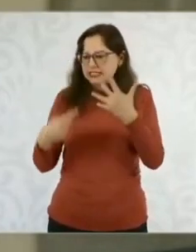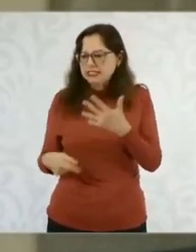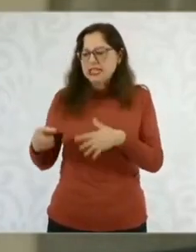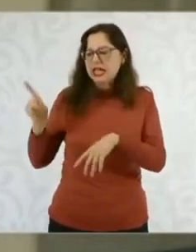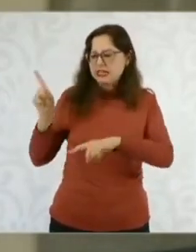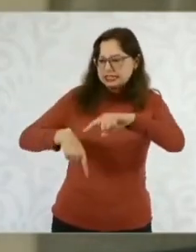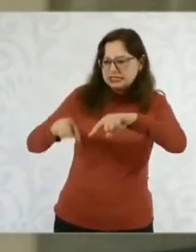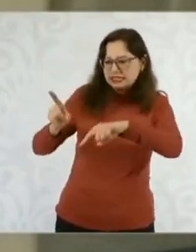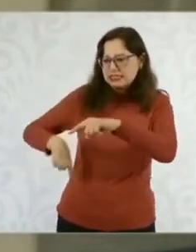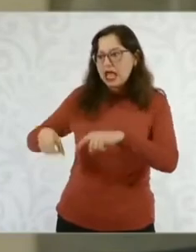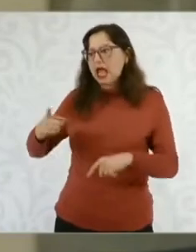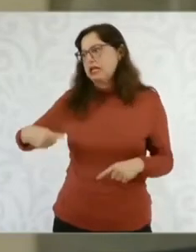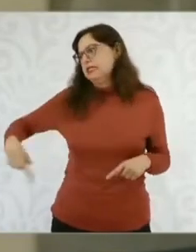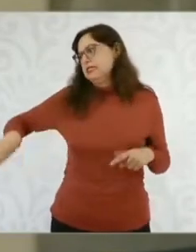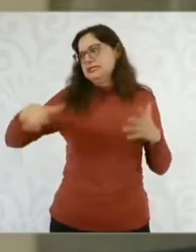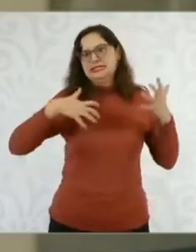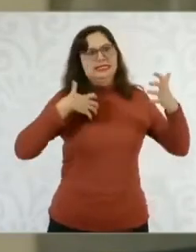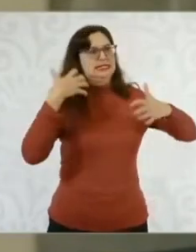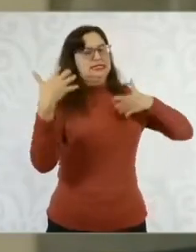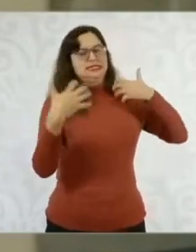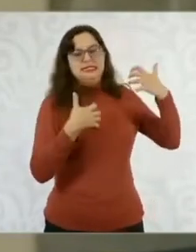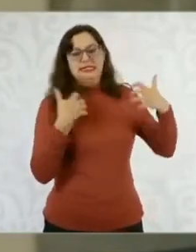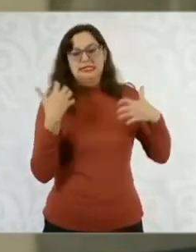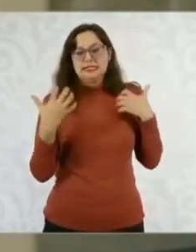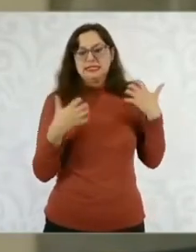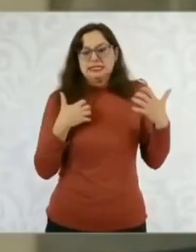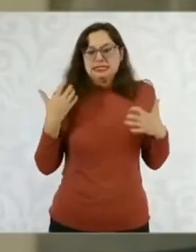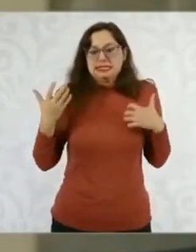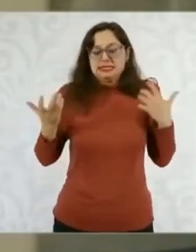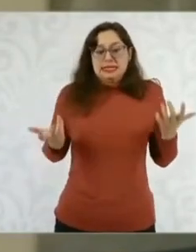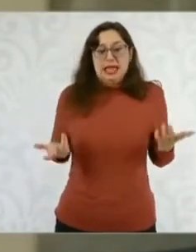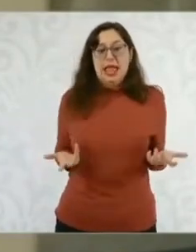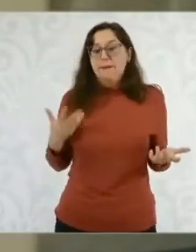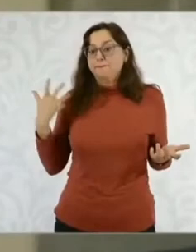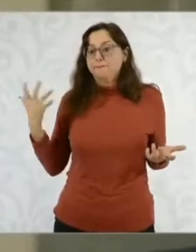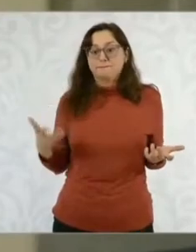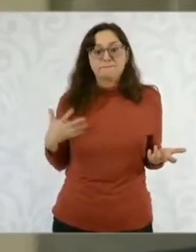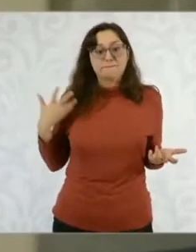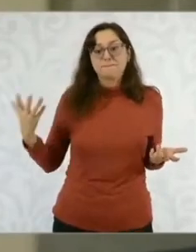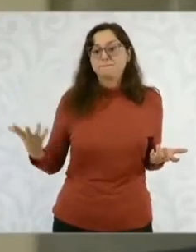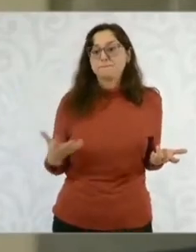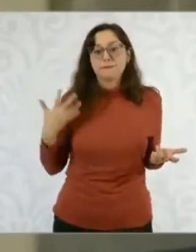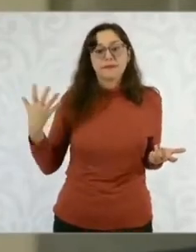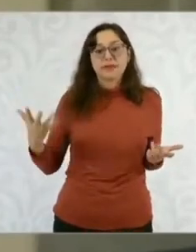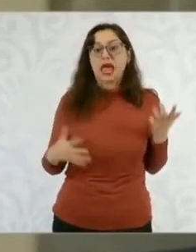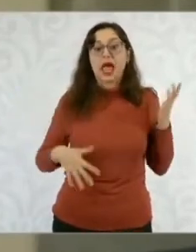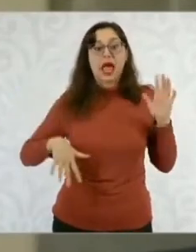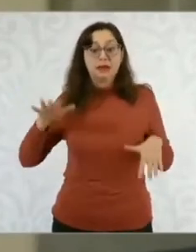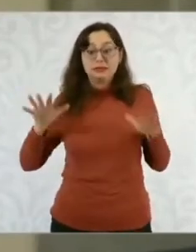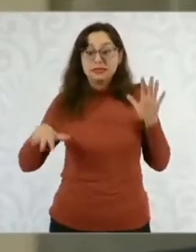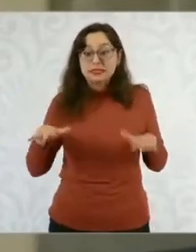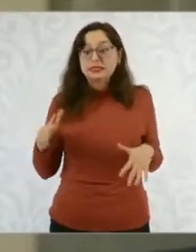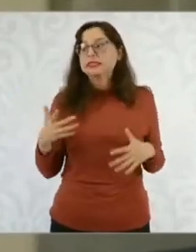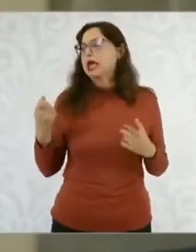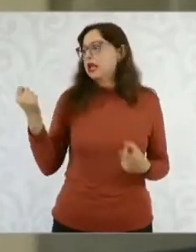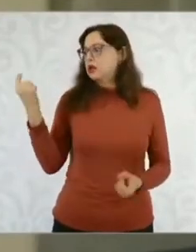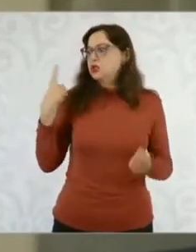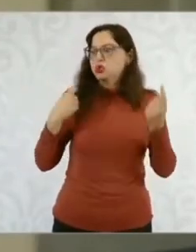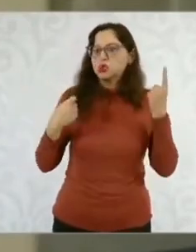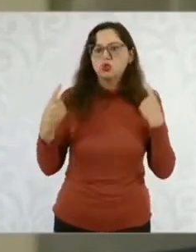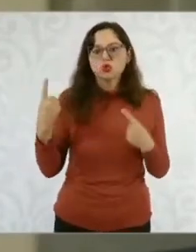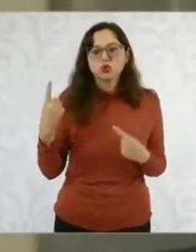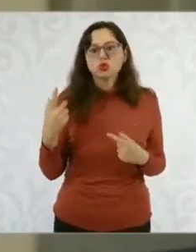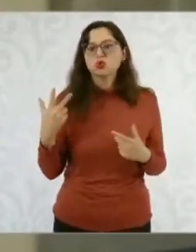reacciones y difamaciones, y bueno, hasta medios de plataformas han arremetido con